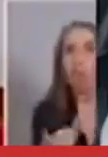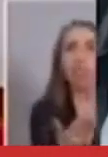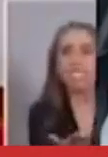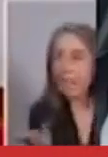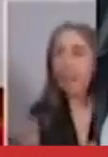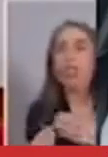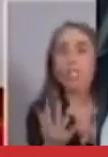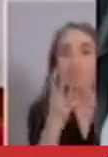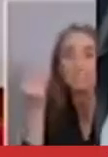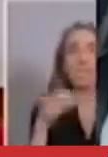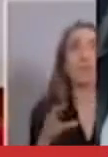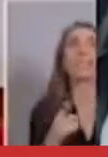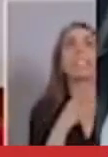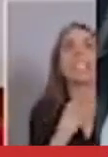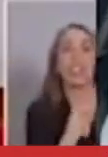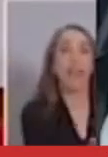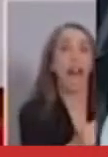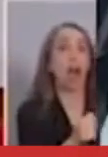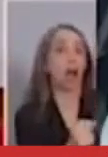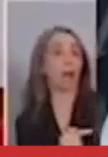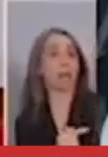Bueno, le íbamos a dar una solución, pero...